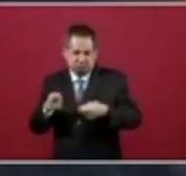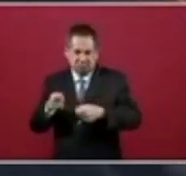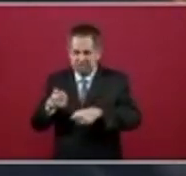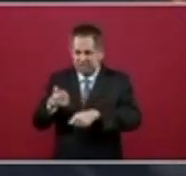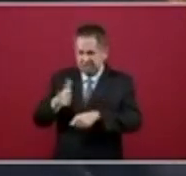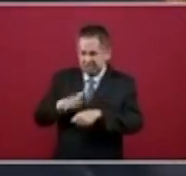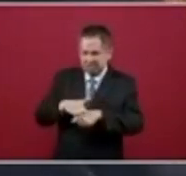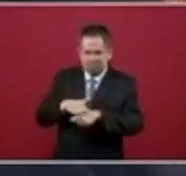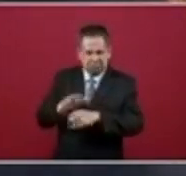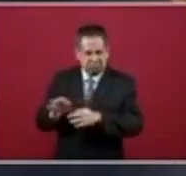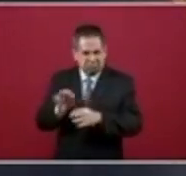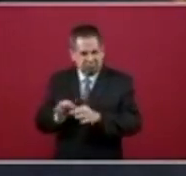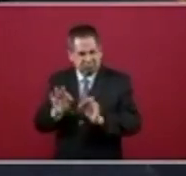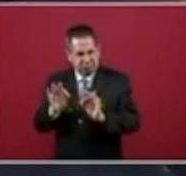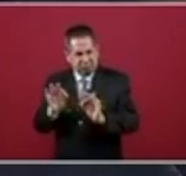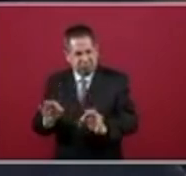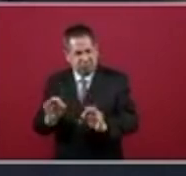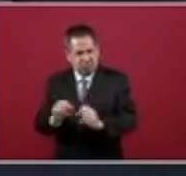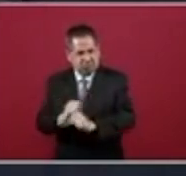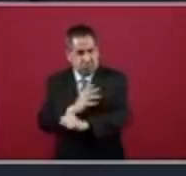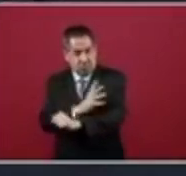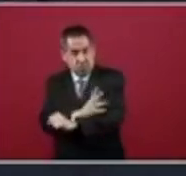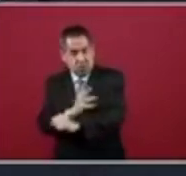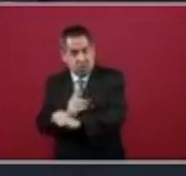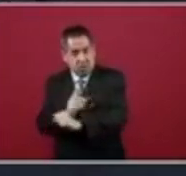bien, con honradez,